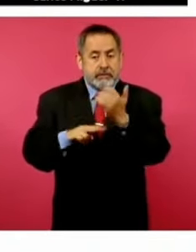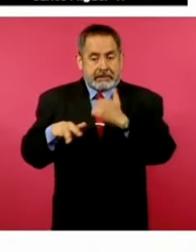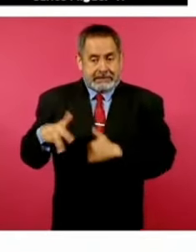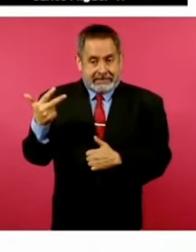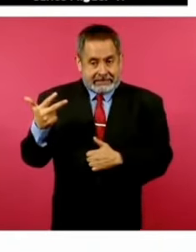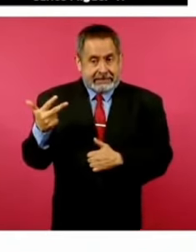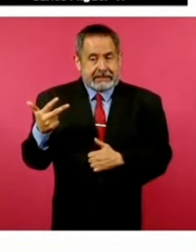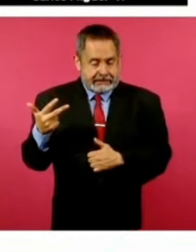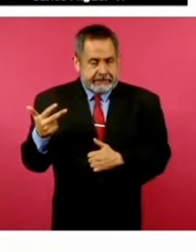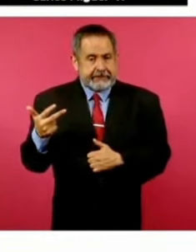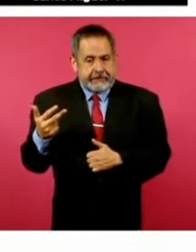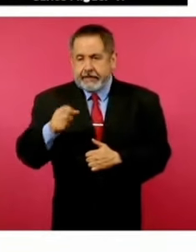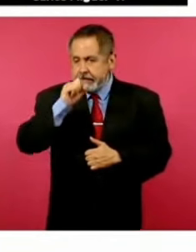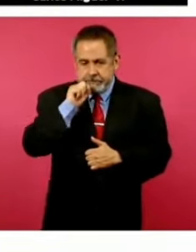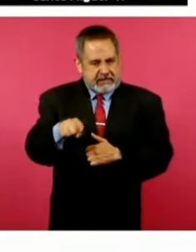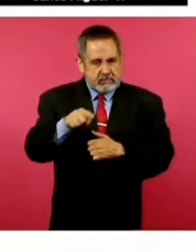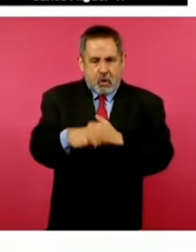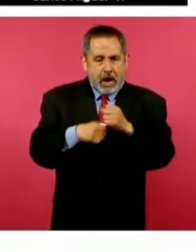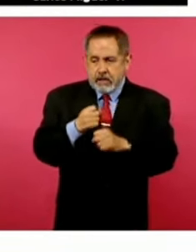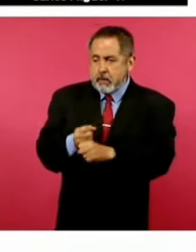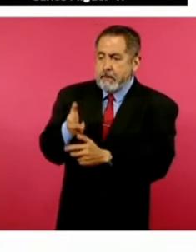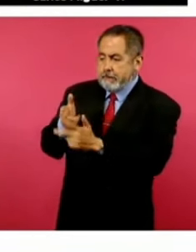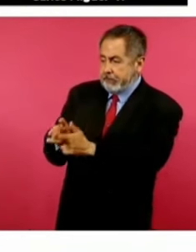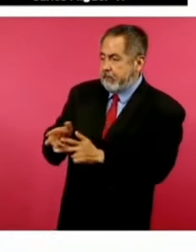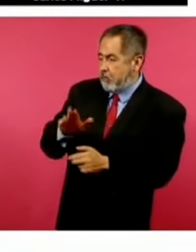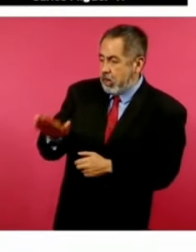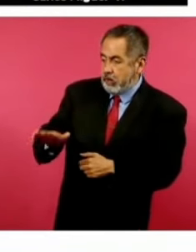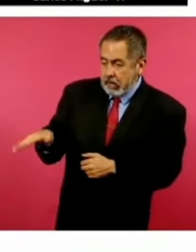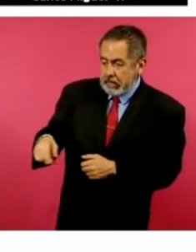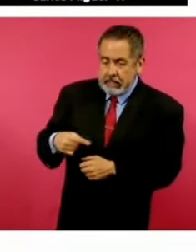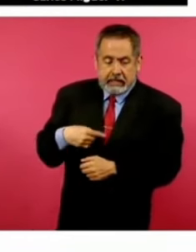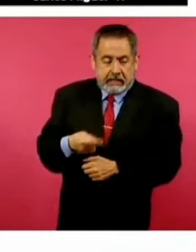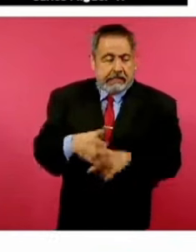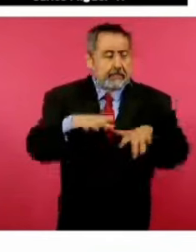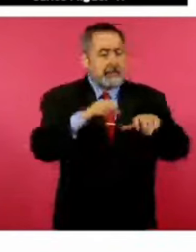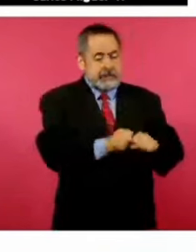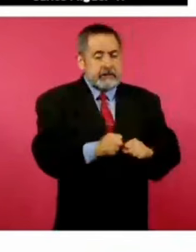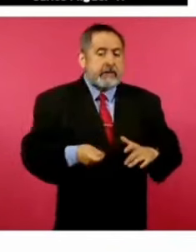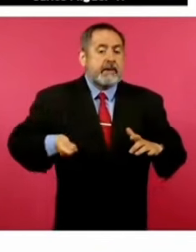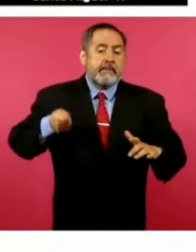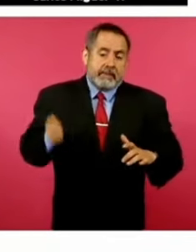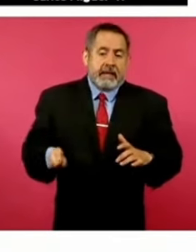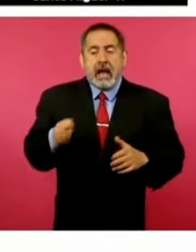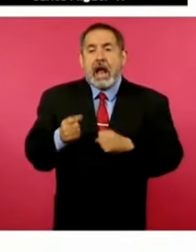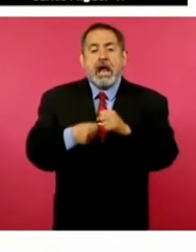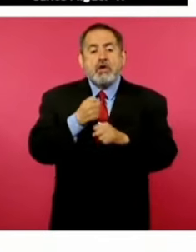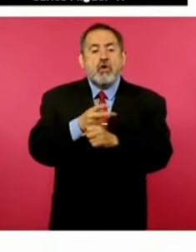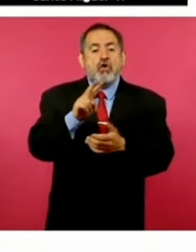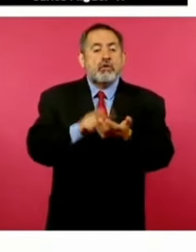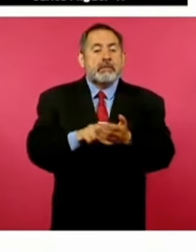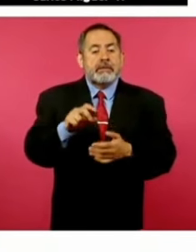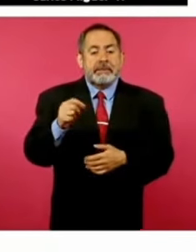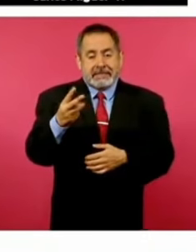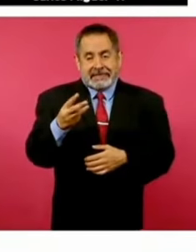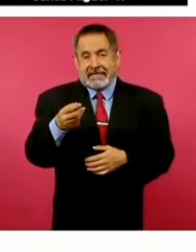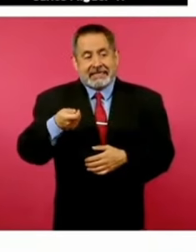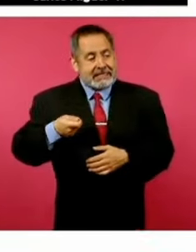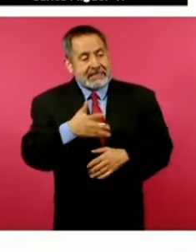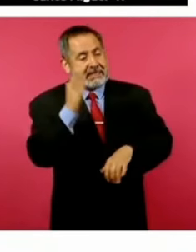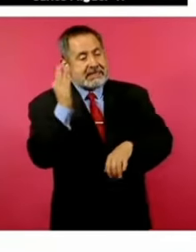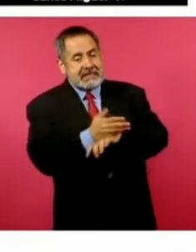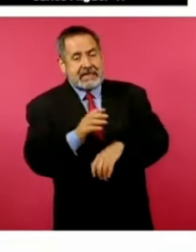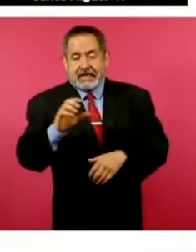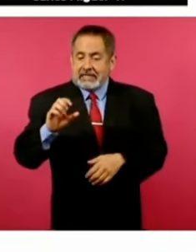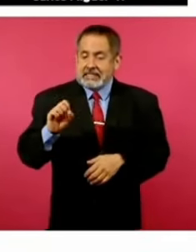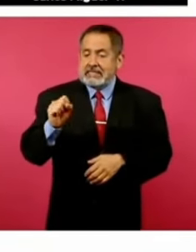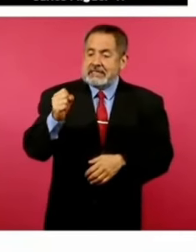2013 en el mismo año de la del asesinato y sentenciados en 2023 a 63 años